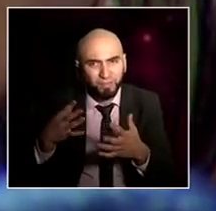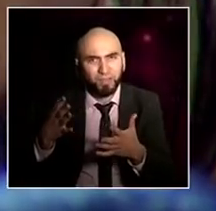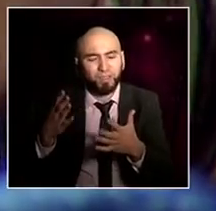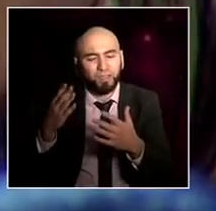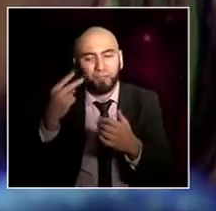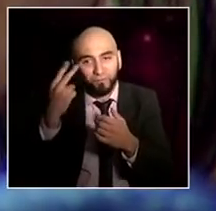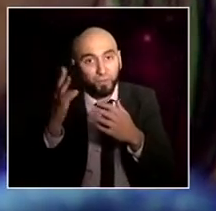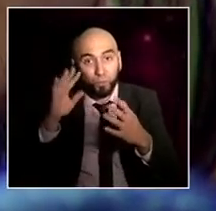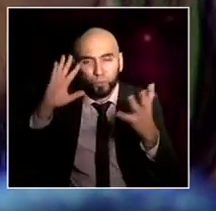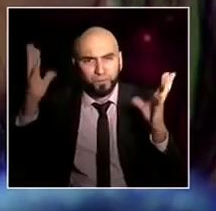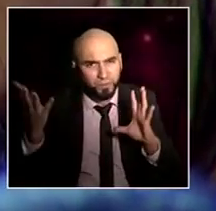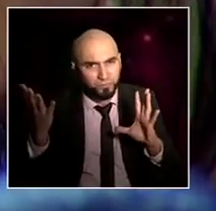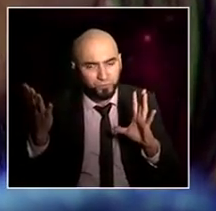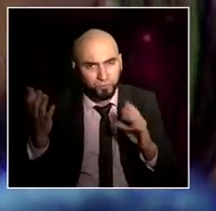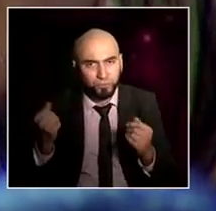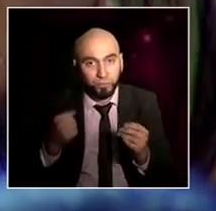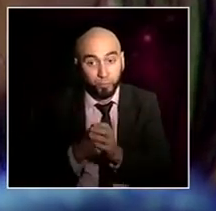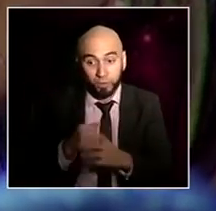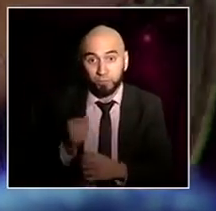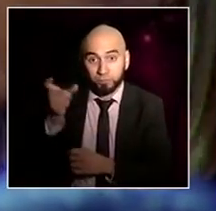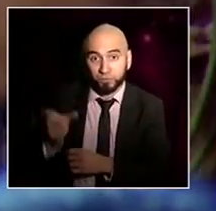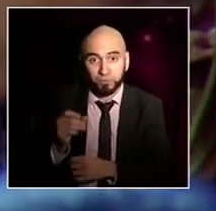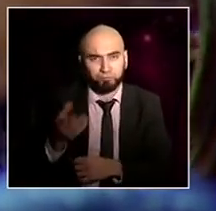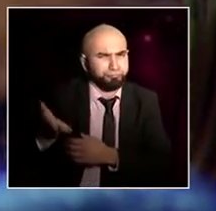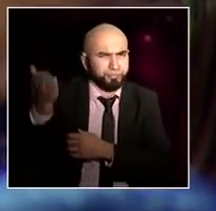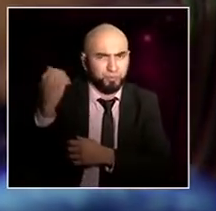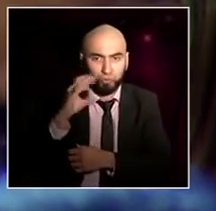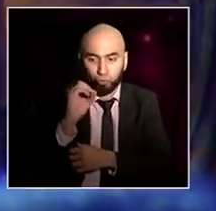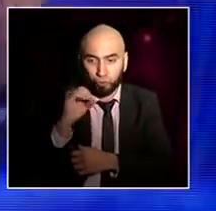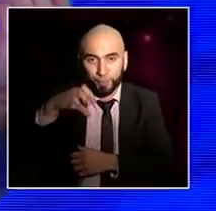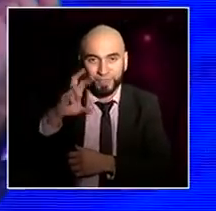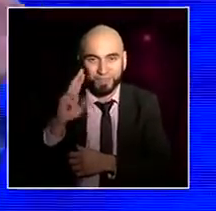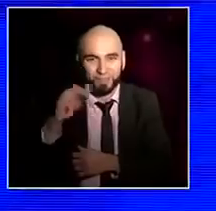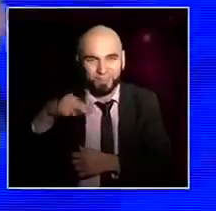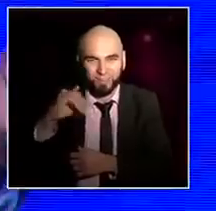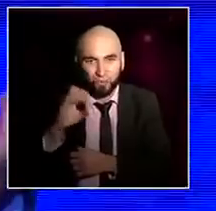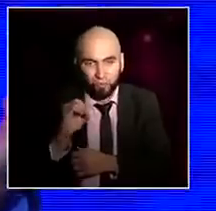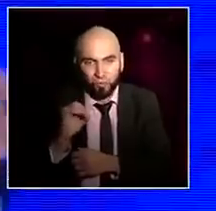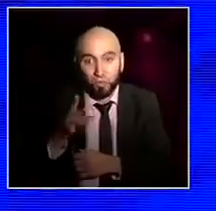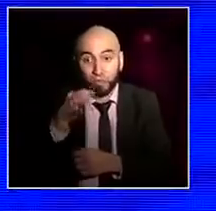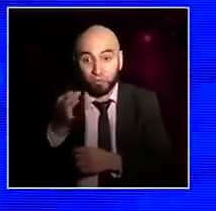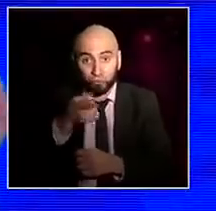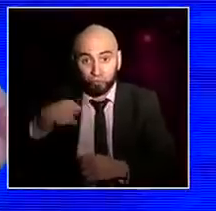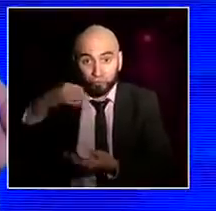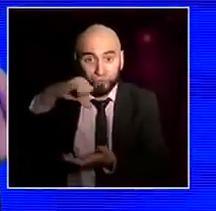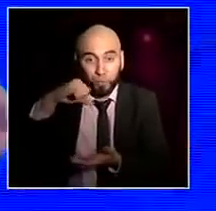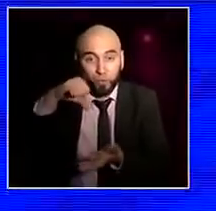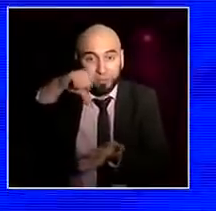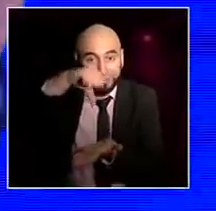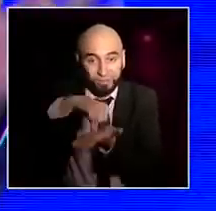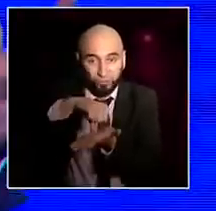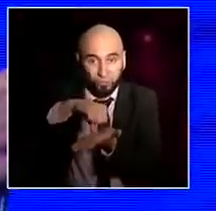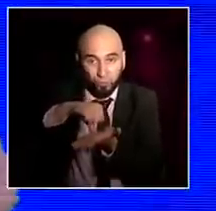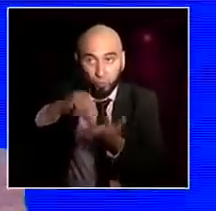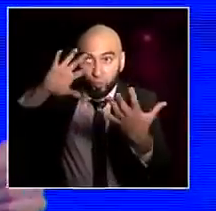Copérnico, por supuesto, nos dijo que no somos el centro del universo, que solo vivimos en una pequeña roca